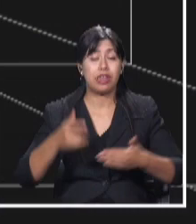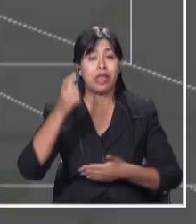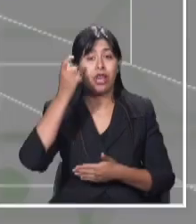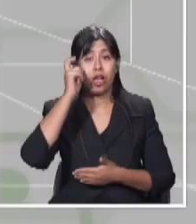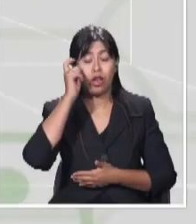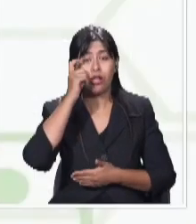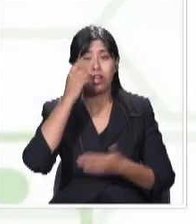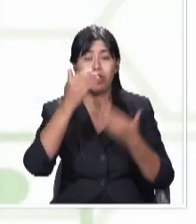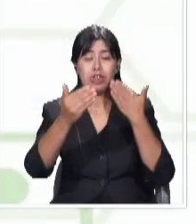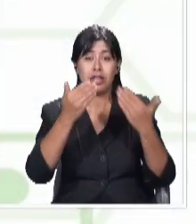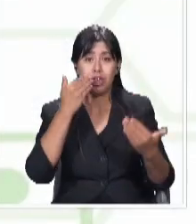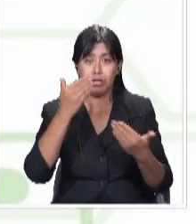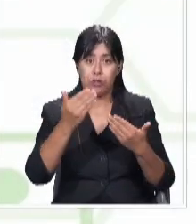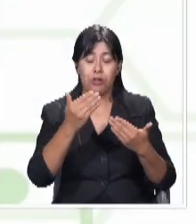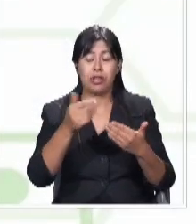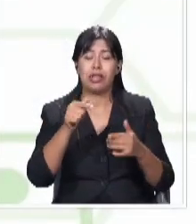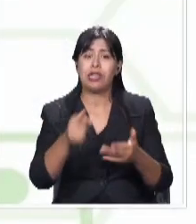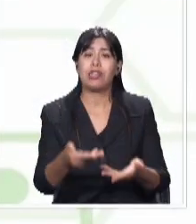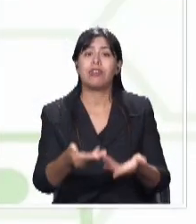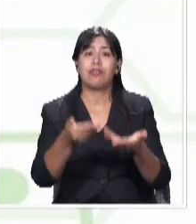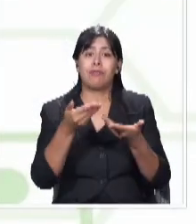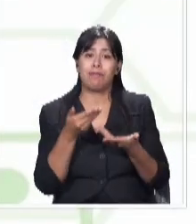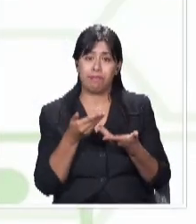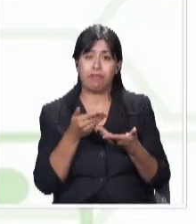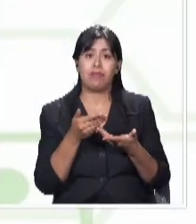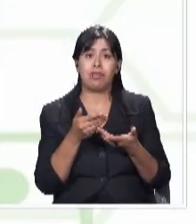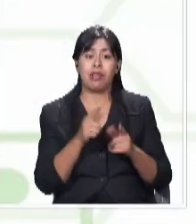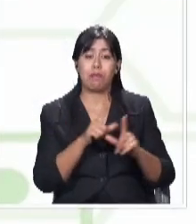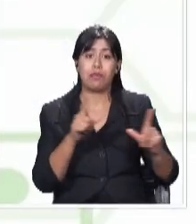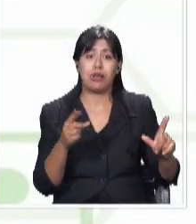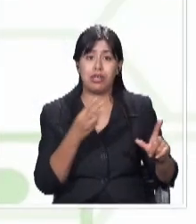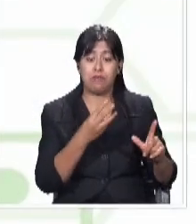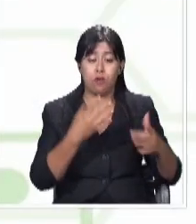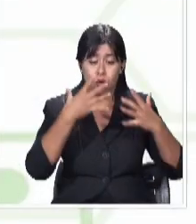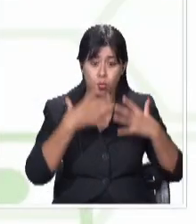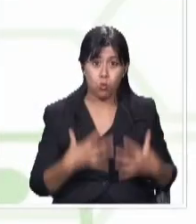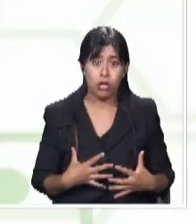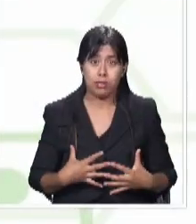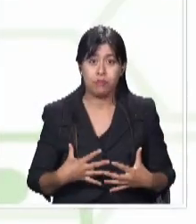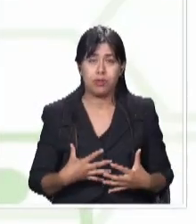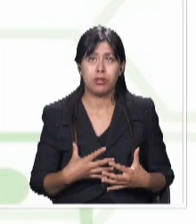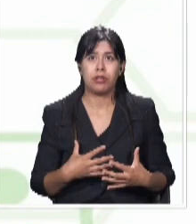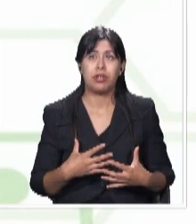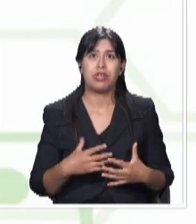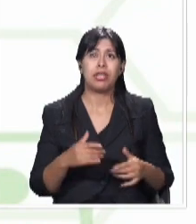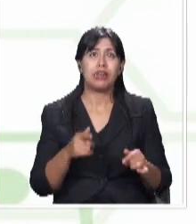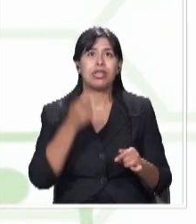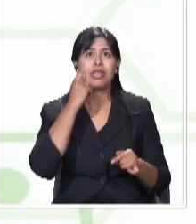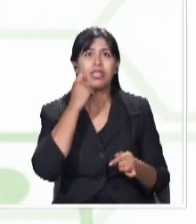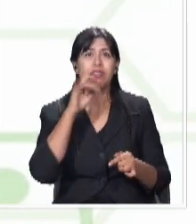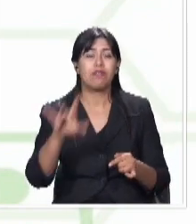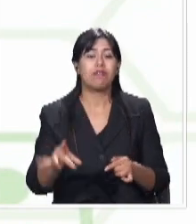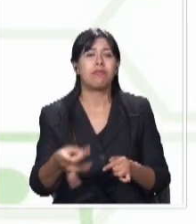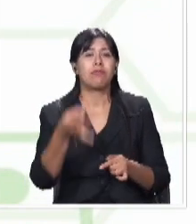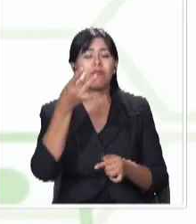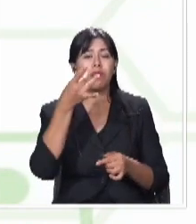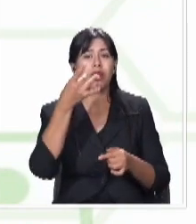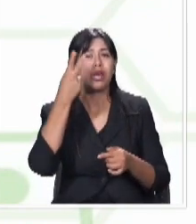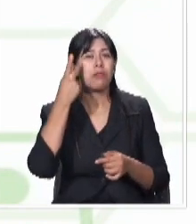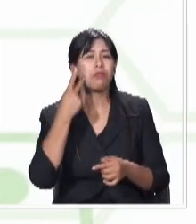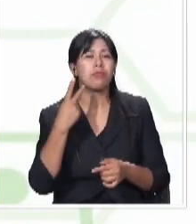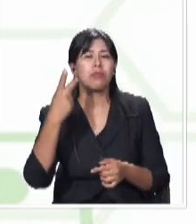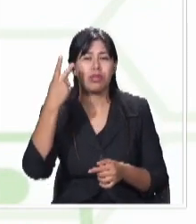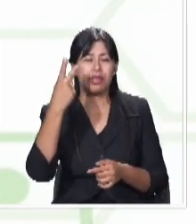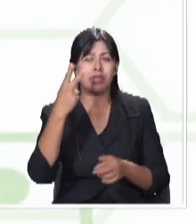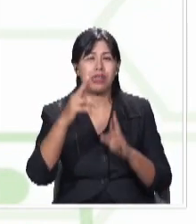neurociencia, psicología, la robótica entrega plataformas embodied, que son con cuerpo, que pueden testear hipótesis relacionadas con la cognición,